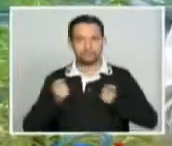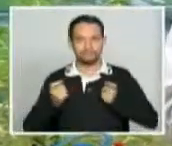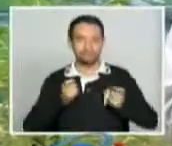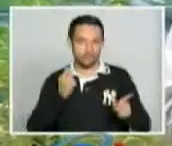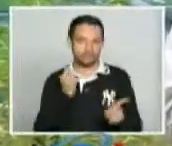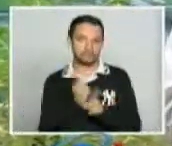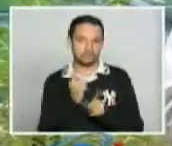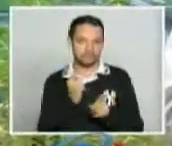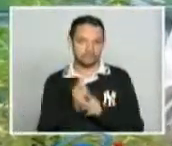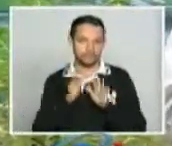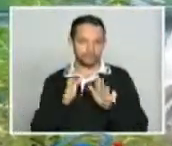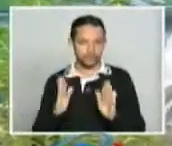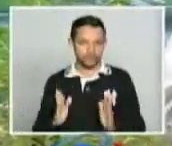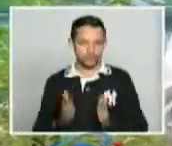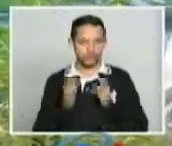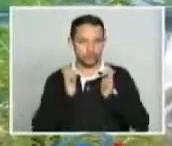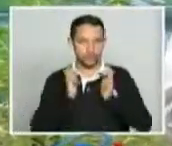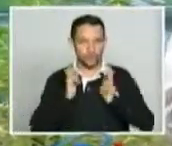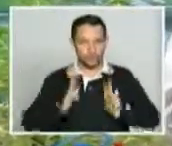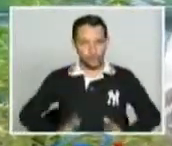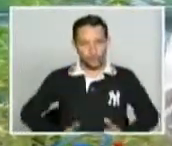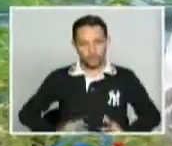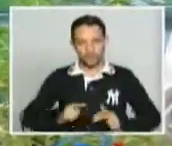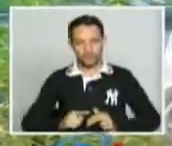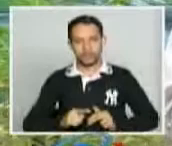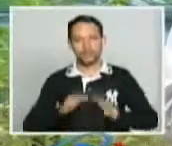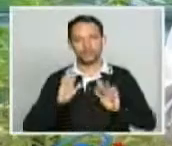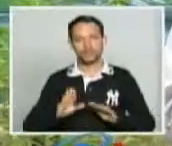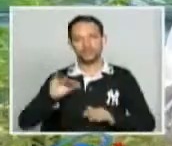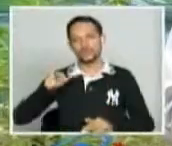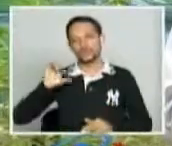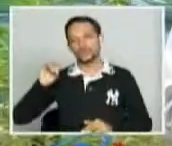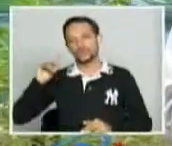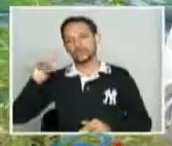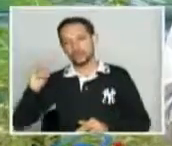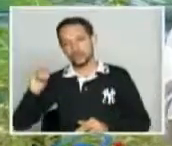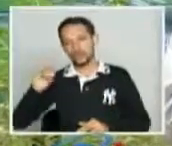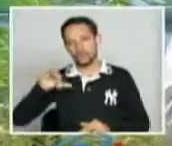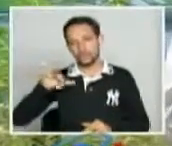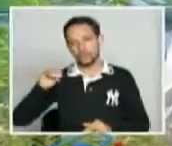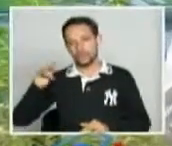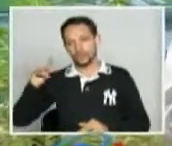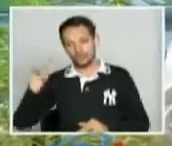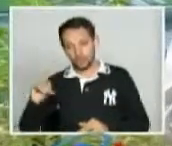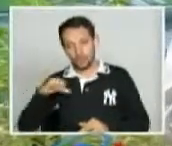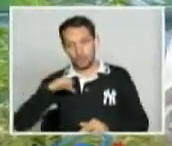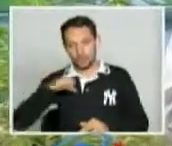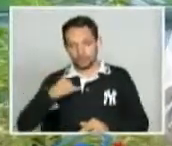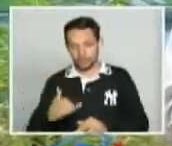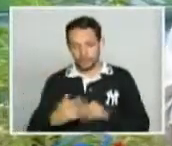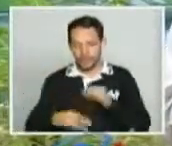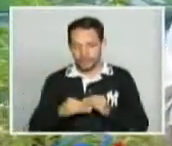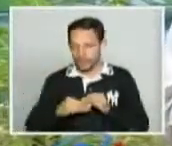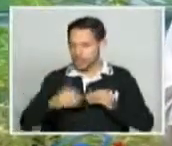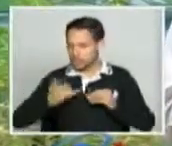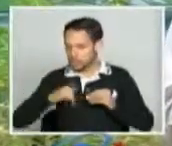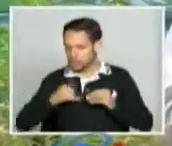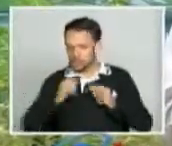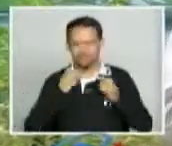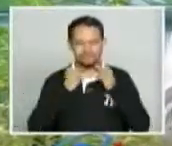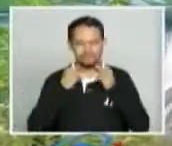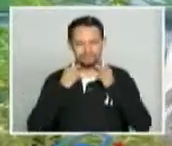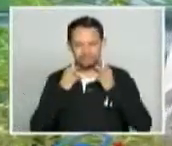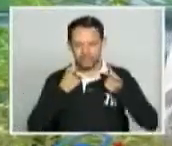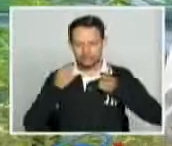producir una sustancia gracias al yodo. Entonces, como ya no la produce, en el caso